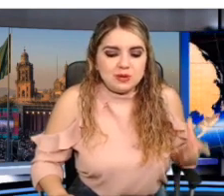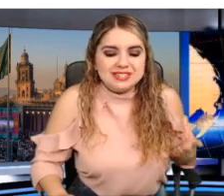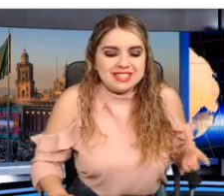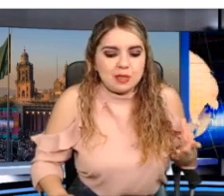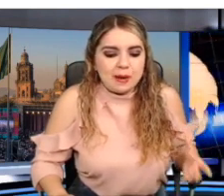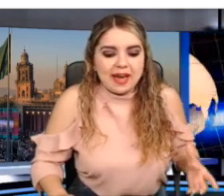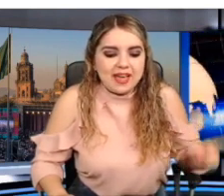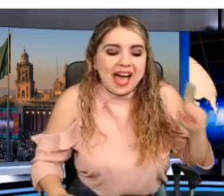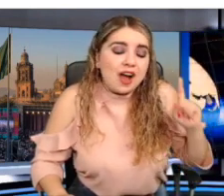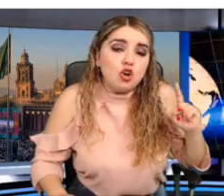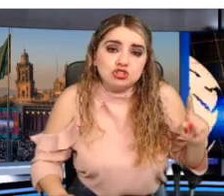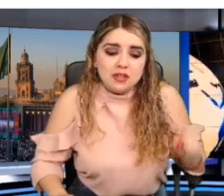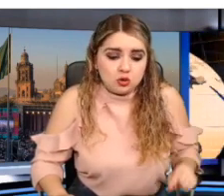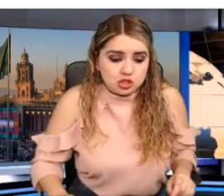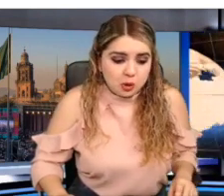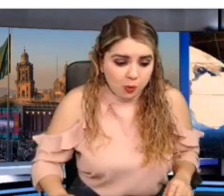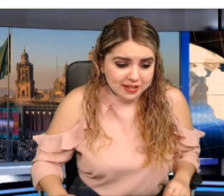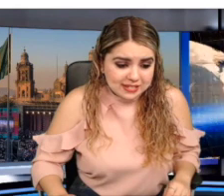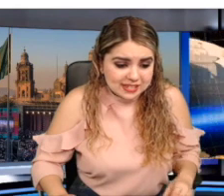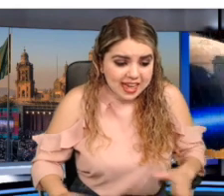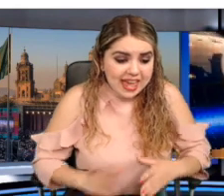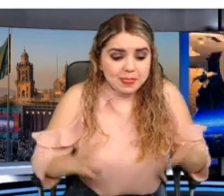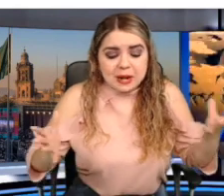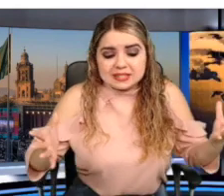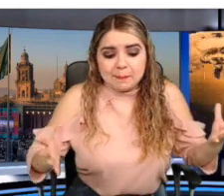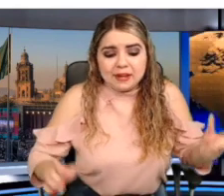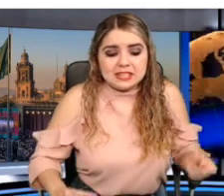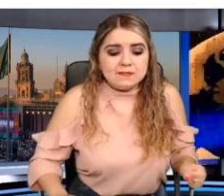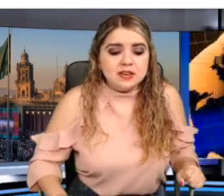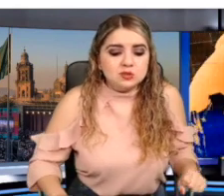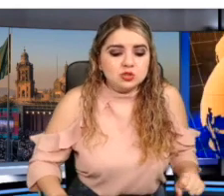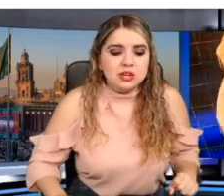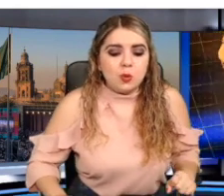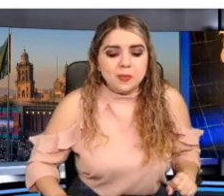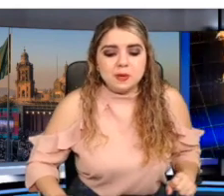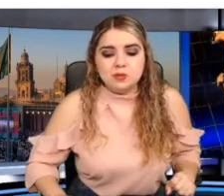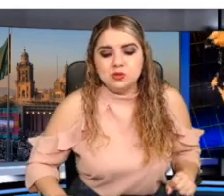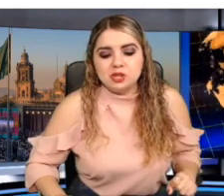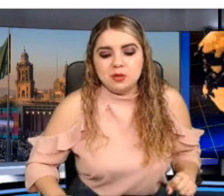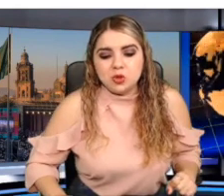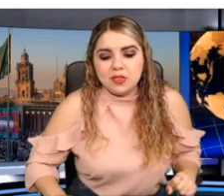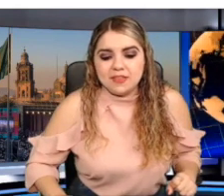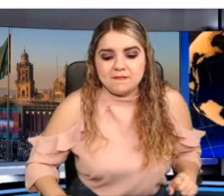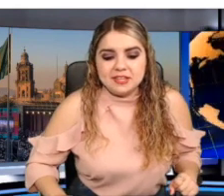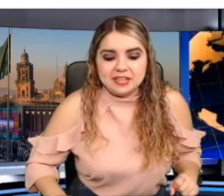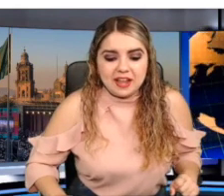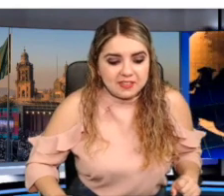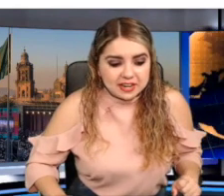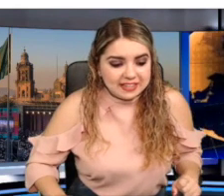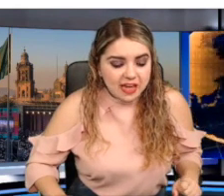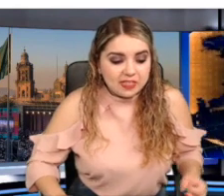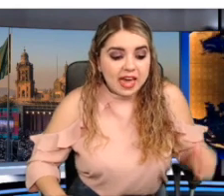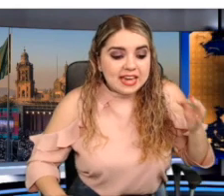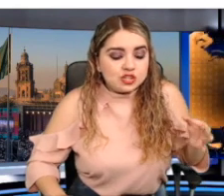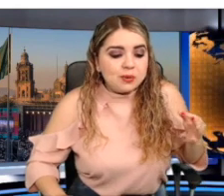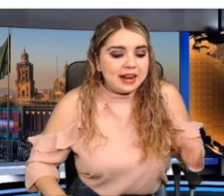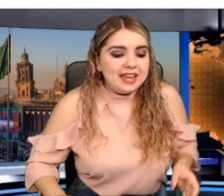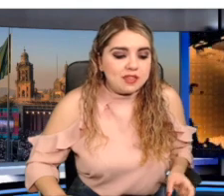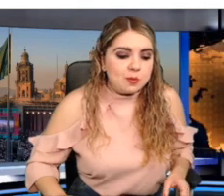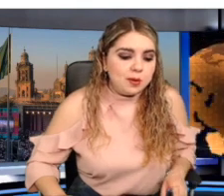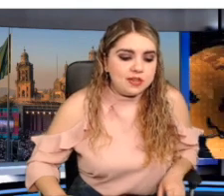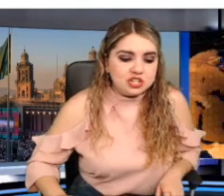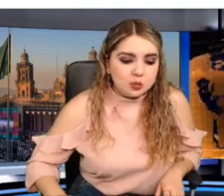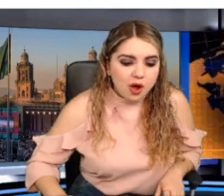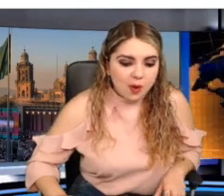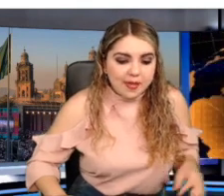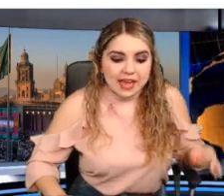aprecia publicidad pagada a costa de los chihuahuenses. Entre las campañas de Facebook se encuentra el pronunciamiento de defensa de la dignidad y soberanía